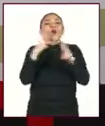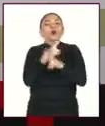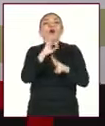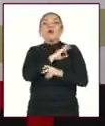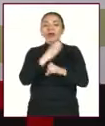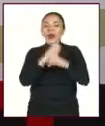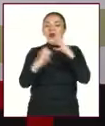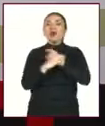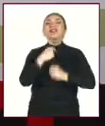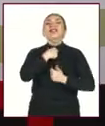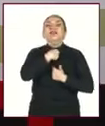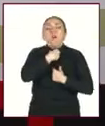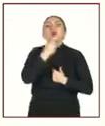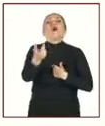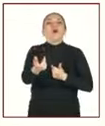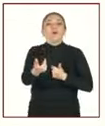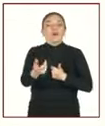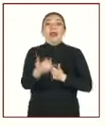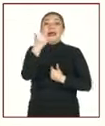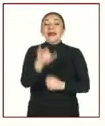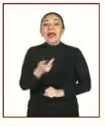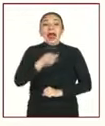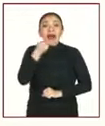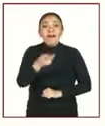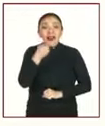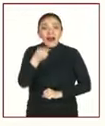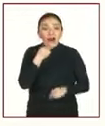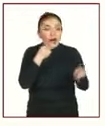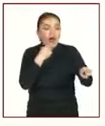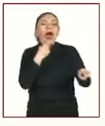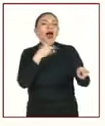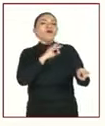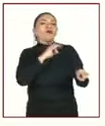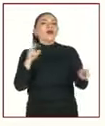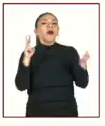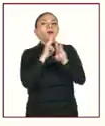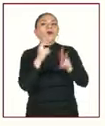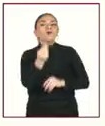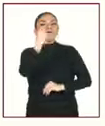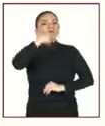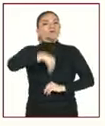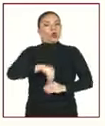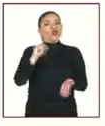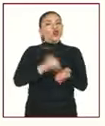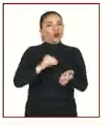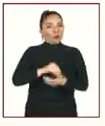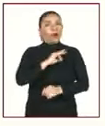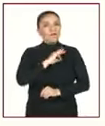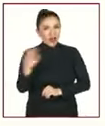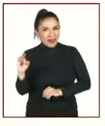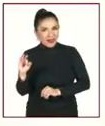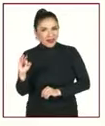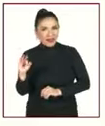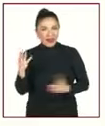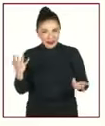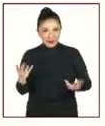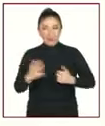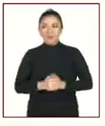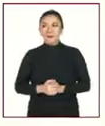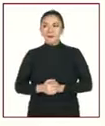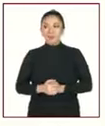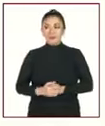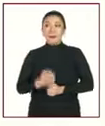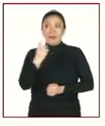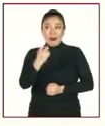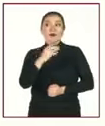Claro. Y el hablar nos está diciendo que está entrando aire al cuerpo. Claro. Entonces, podemos tener